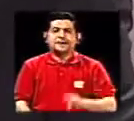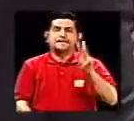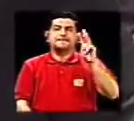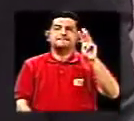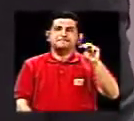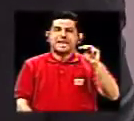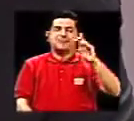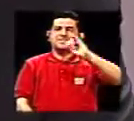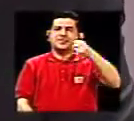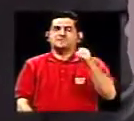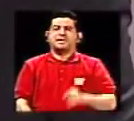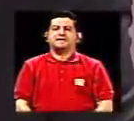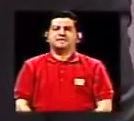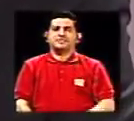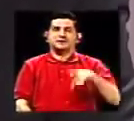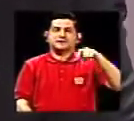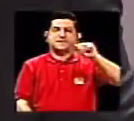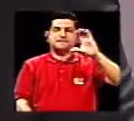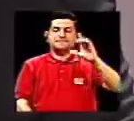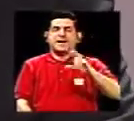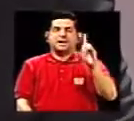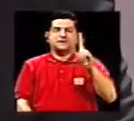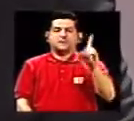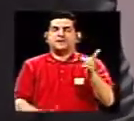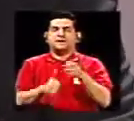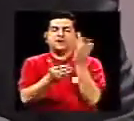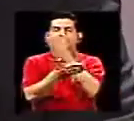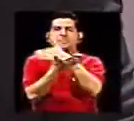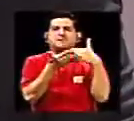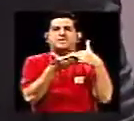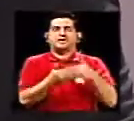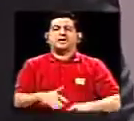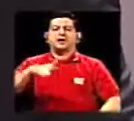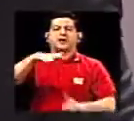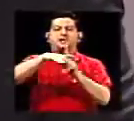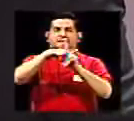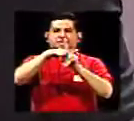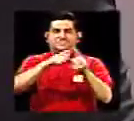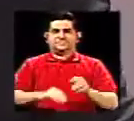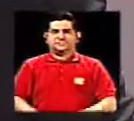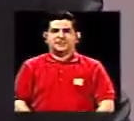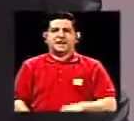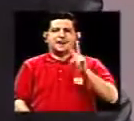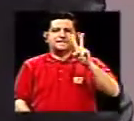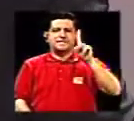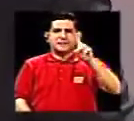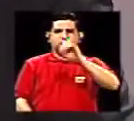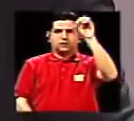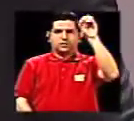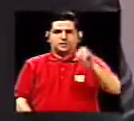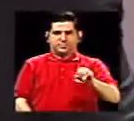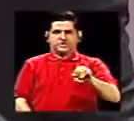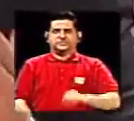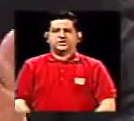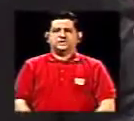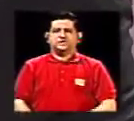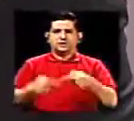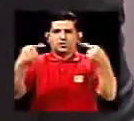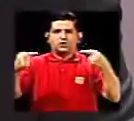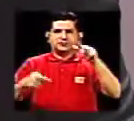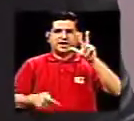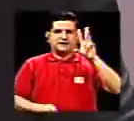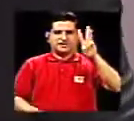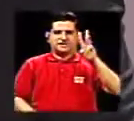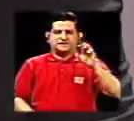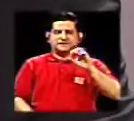el PAC el domingo pasado en el primer corte aparecía con 21% frente a